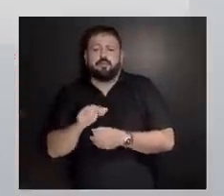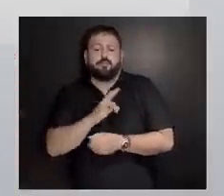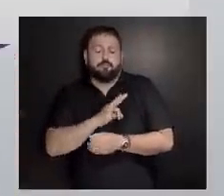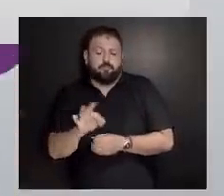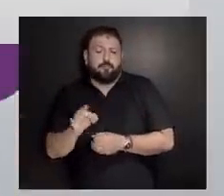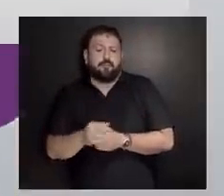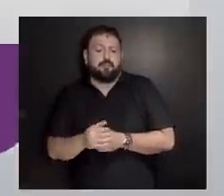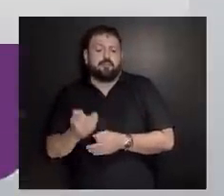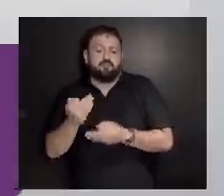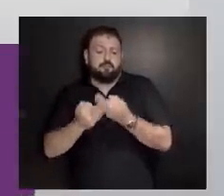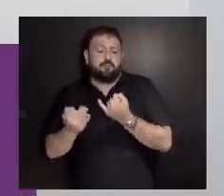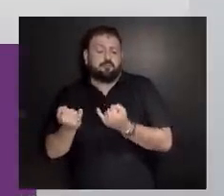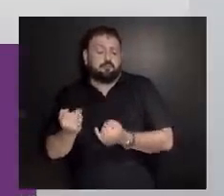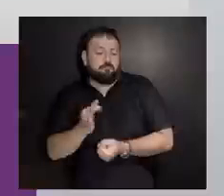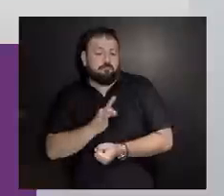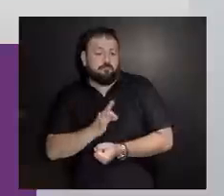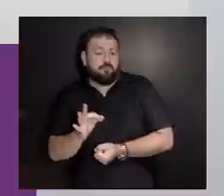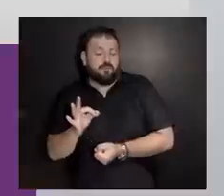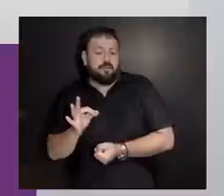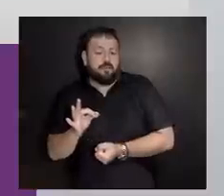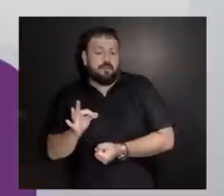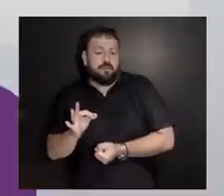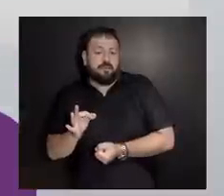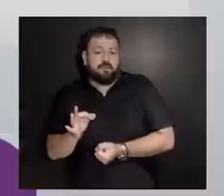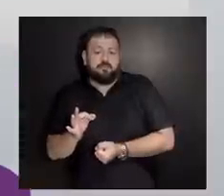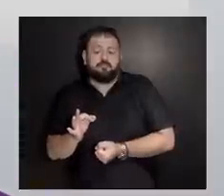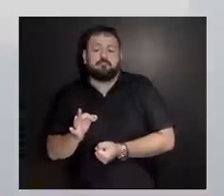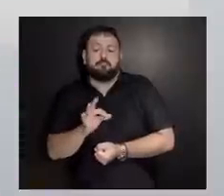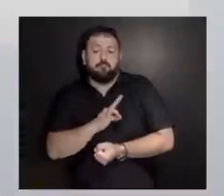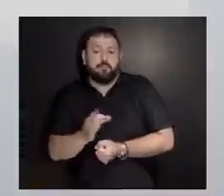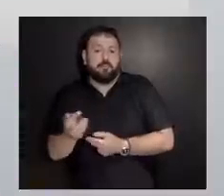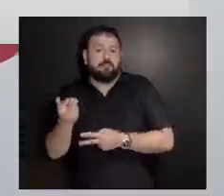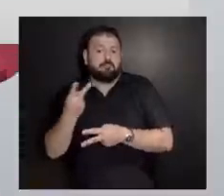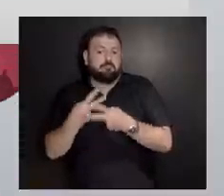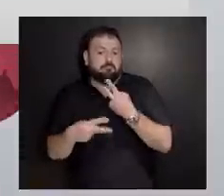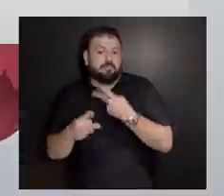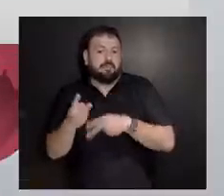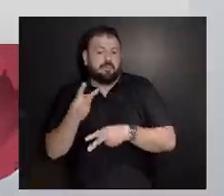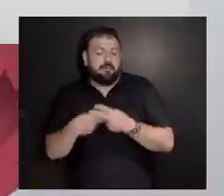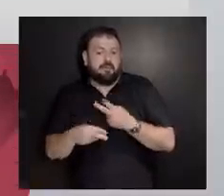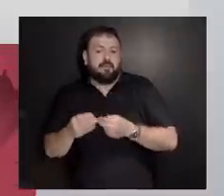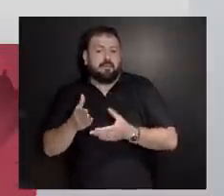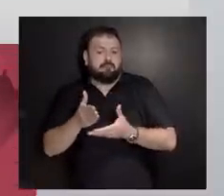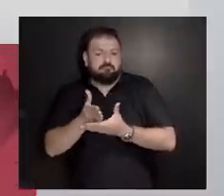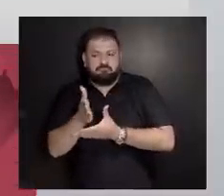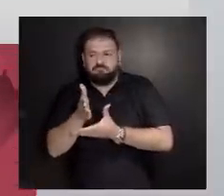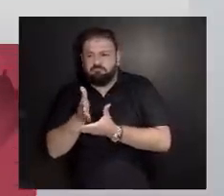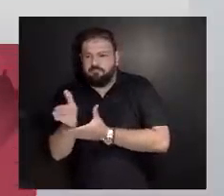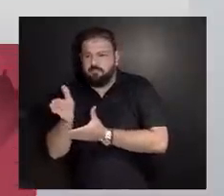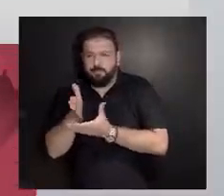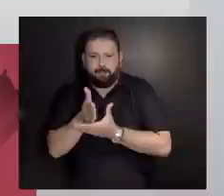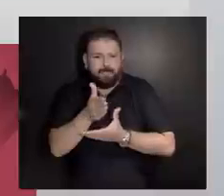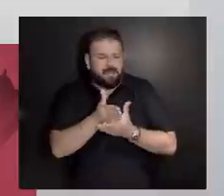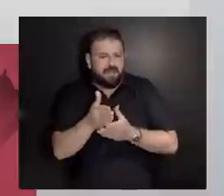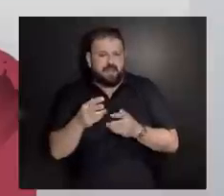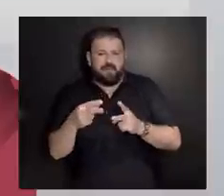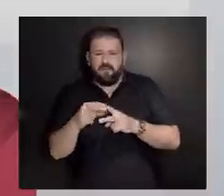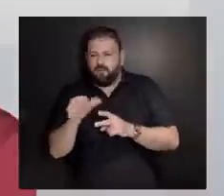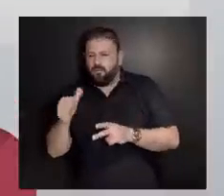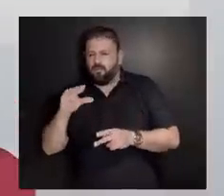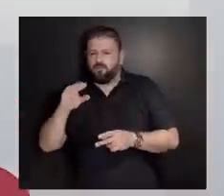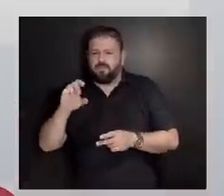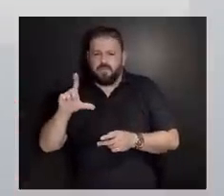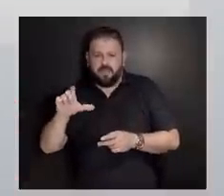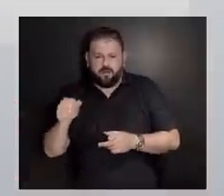pueden desencadenar también que se avance o que empiece a atacar a otras células, como en este caso también